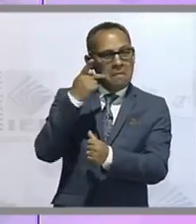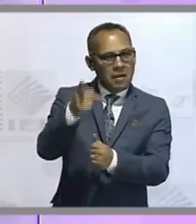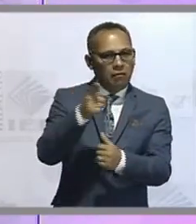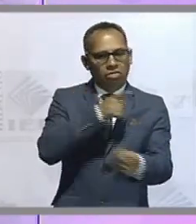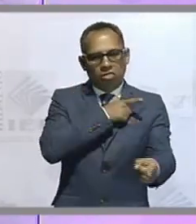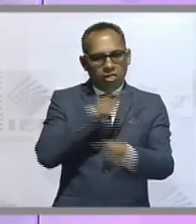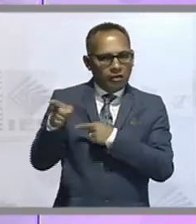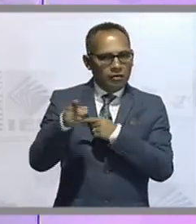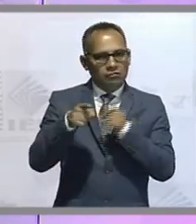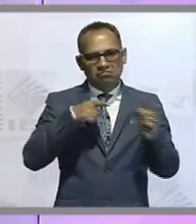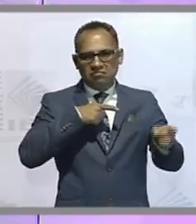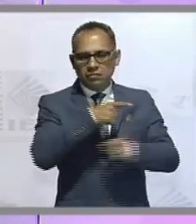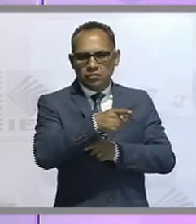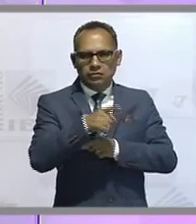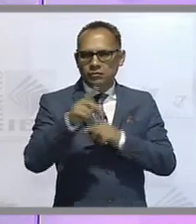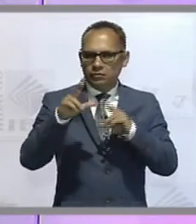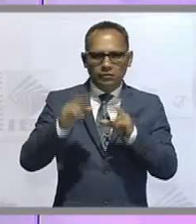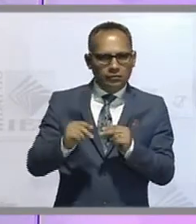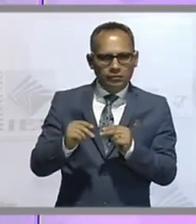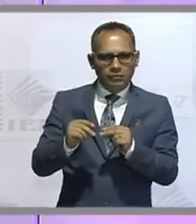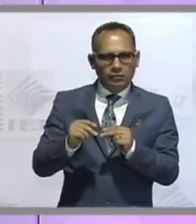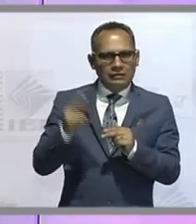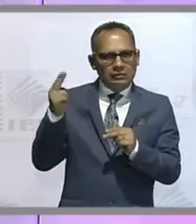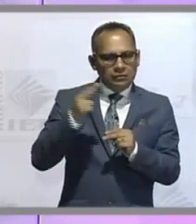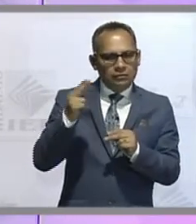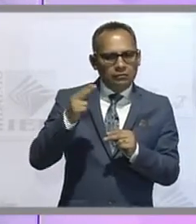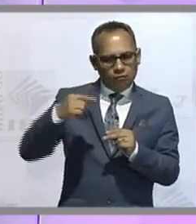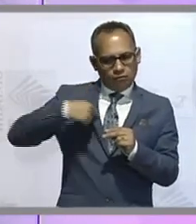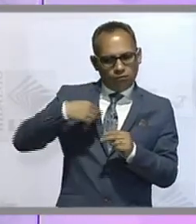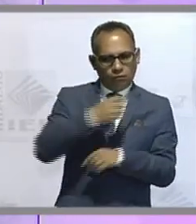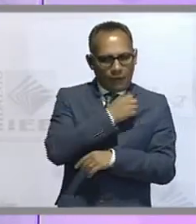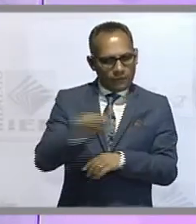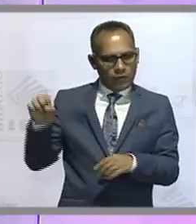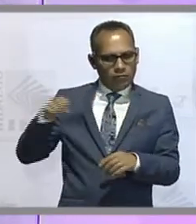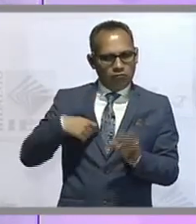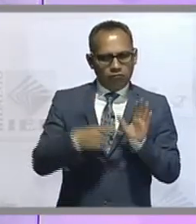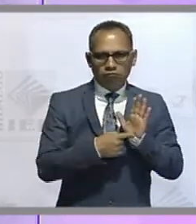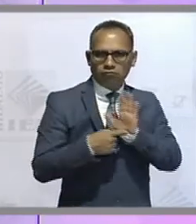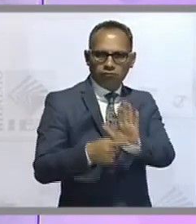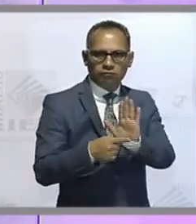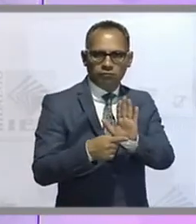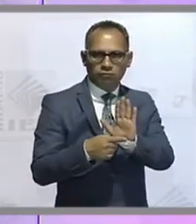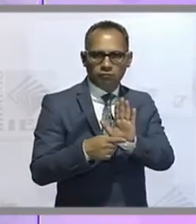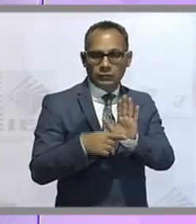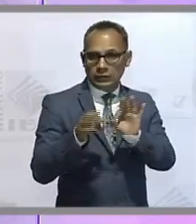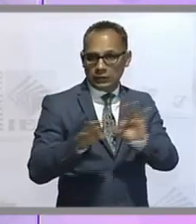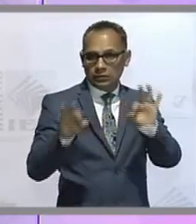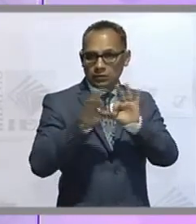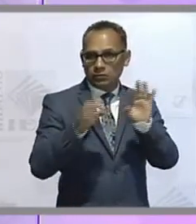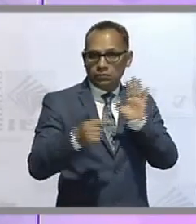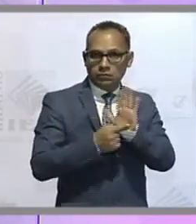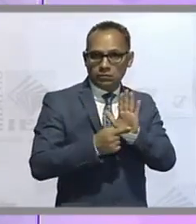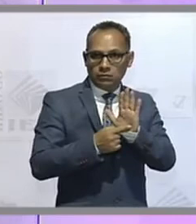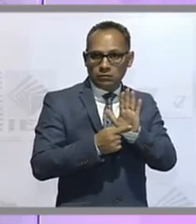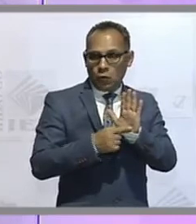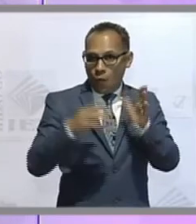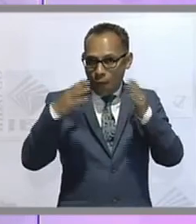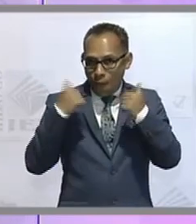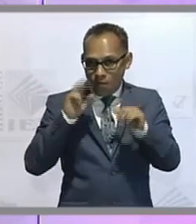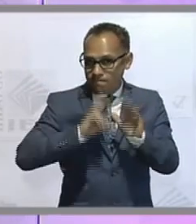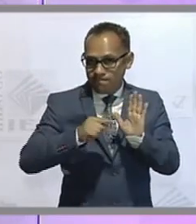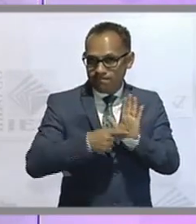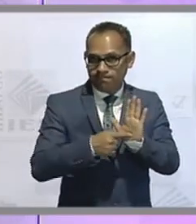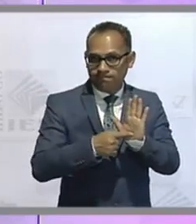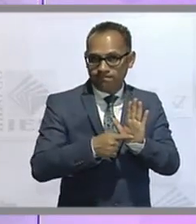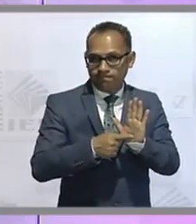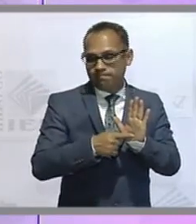tienen la obligación de ser comprobada si no se incurre en difamación y eso también se puede proceder